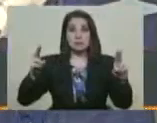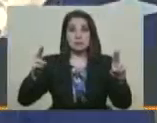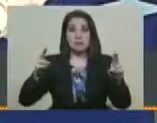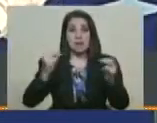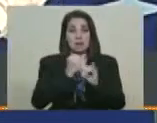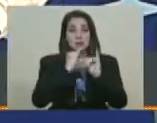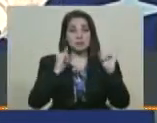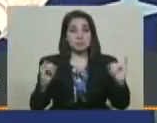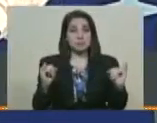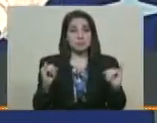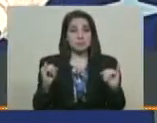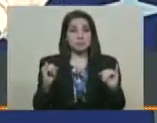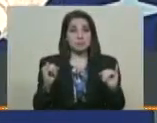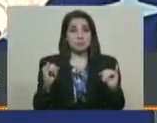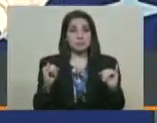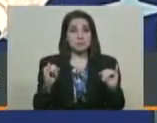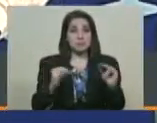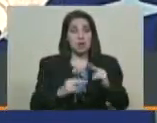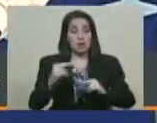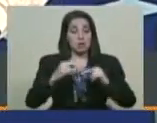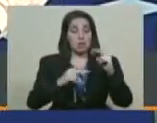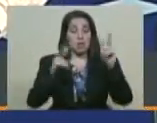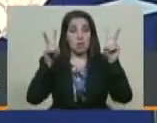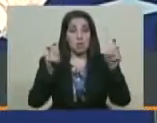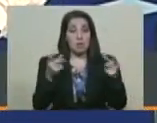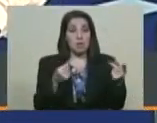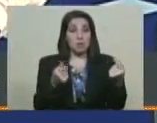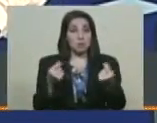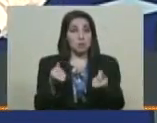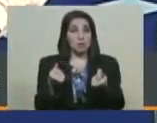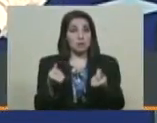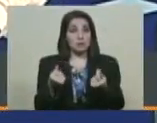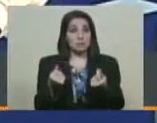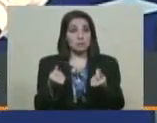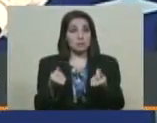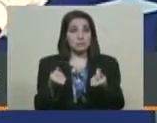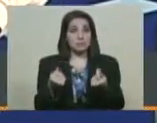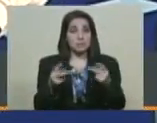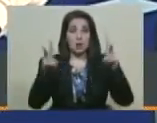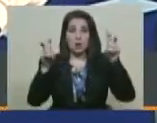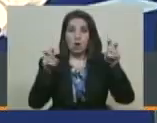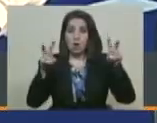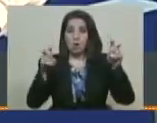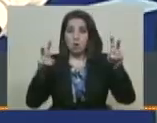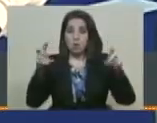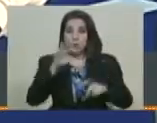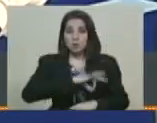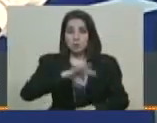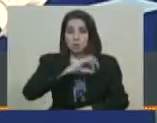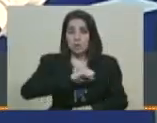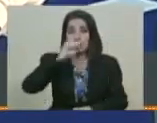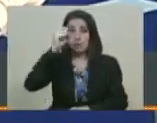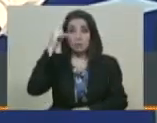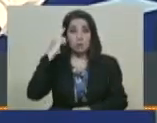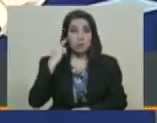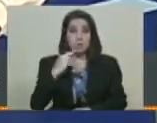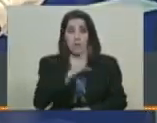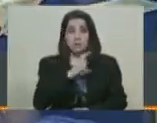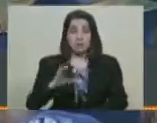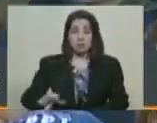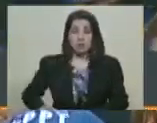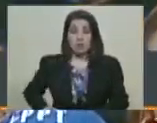independencia, para construir la nueva economía, para construir el socialismo bolivariano,